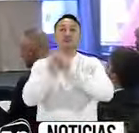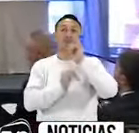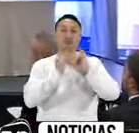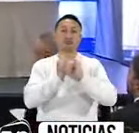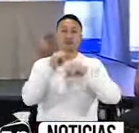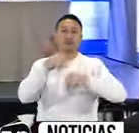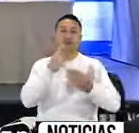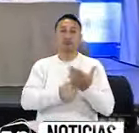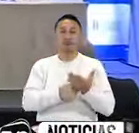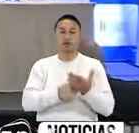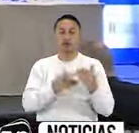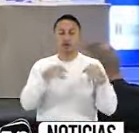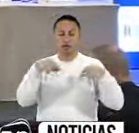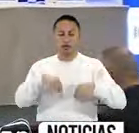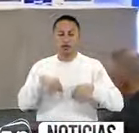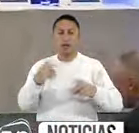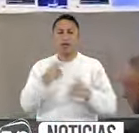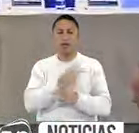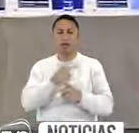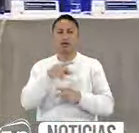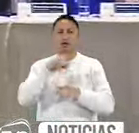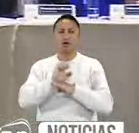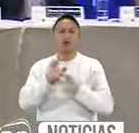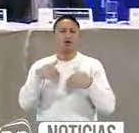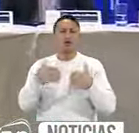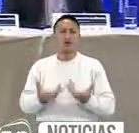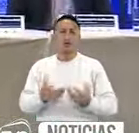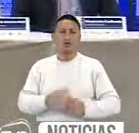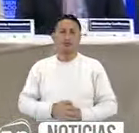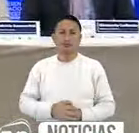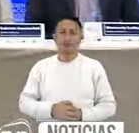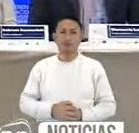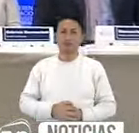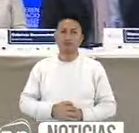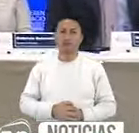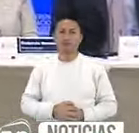enfrenta la inseguridad en el país. Informó Héctor Romero.